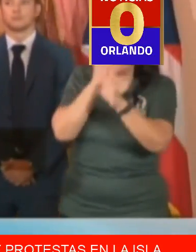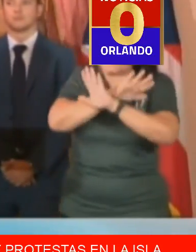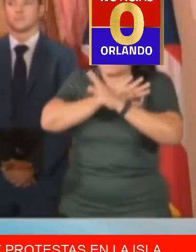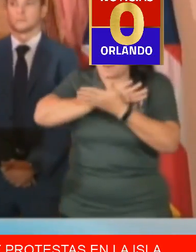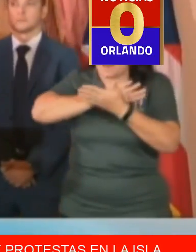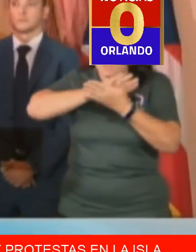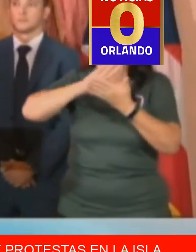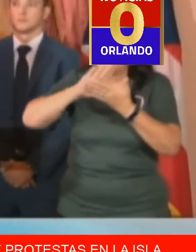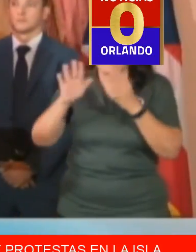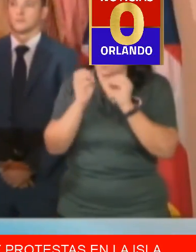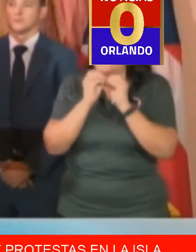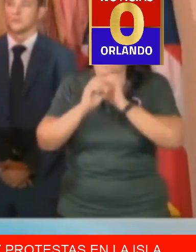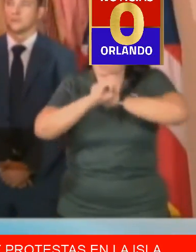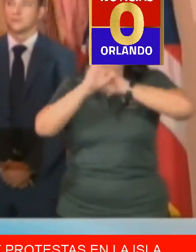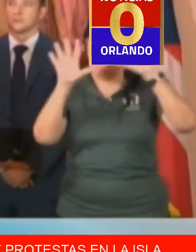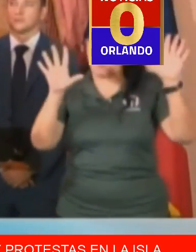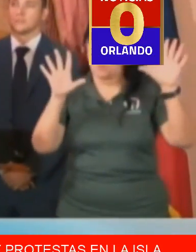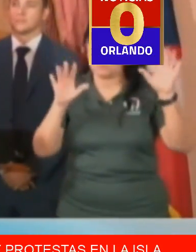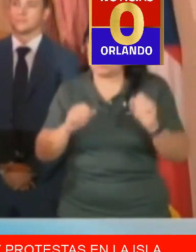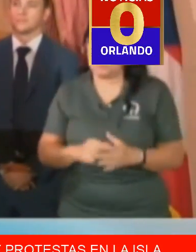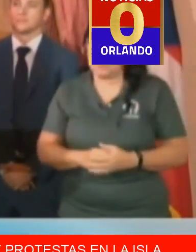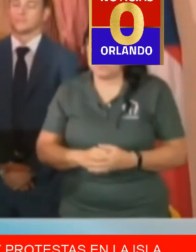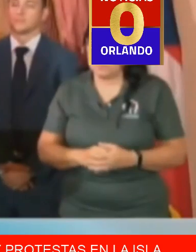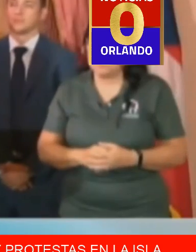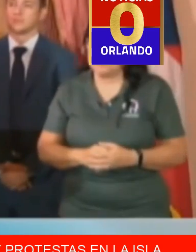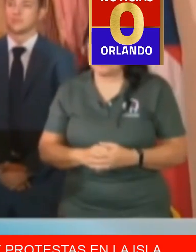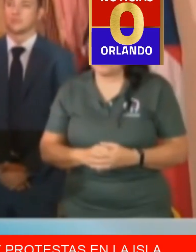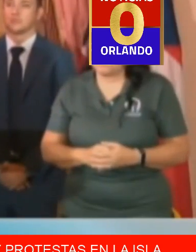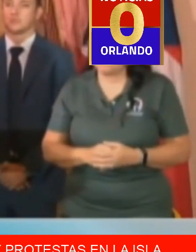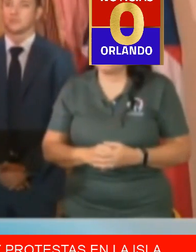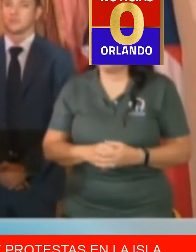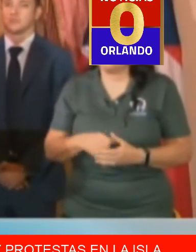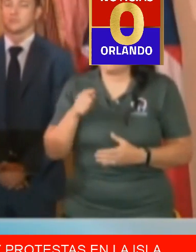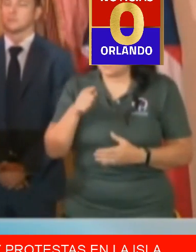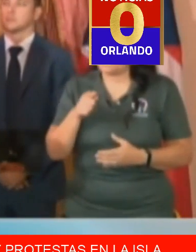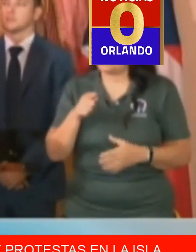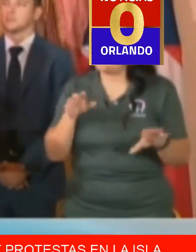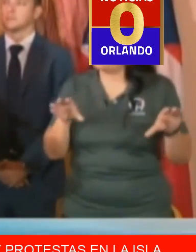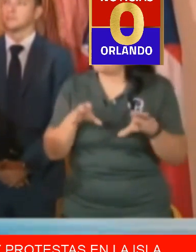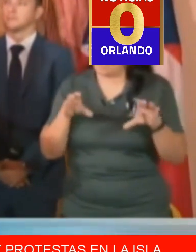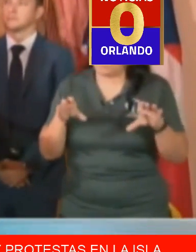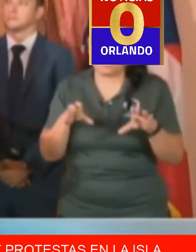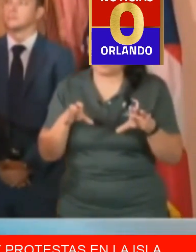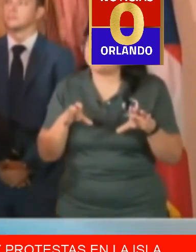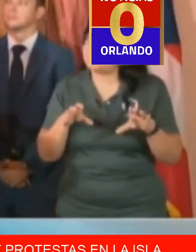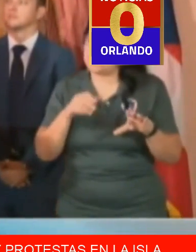Estas consideraciones, reitero, de estos actos impropios,